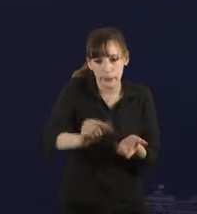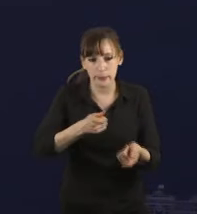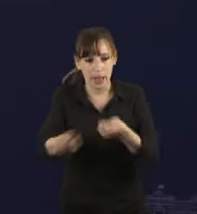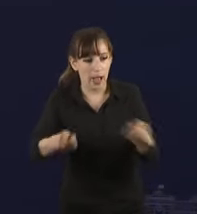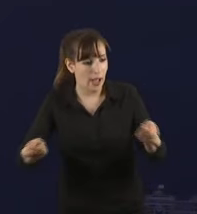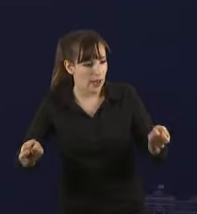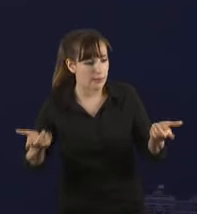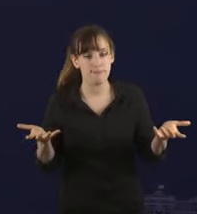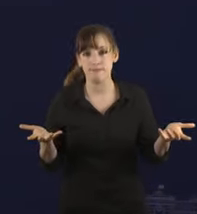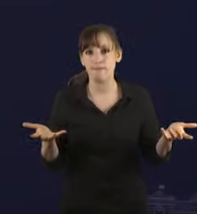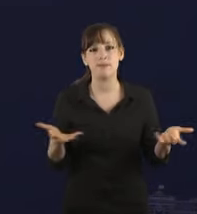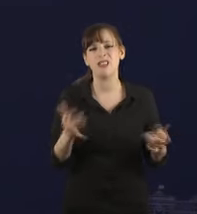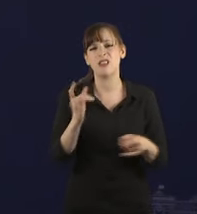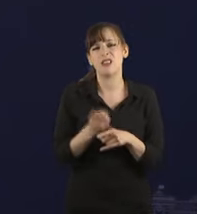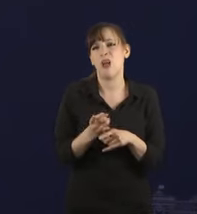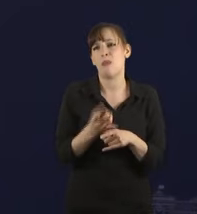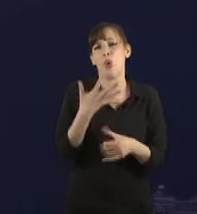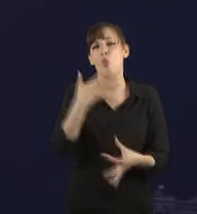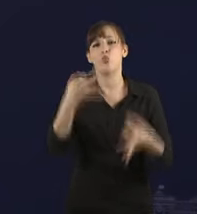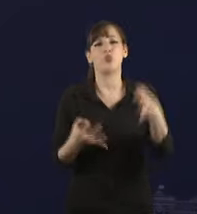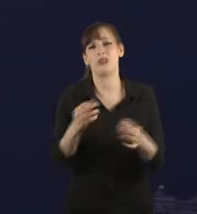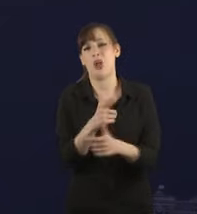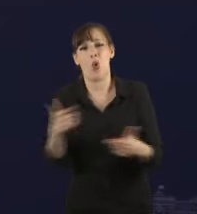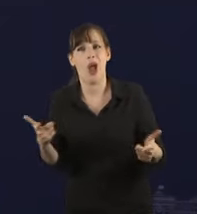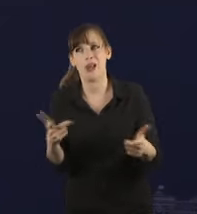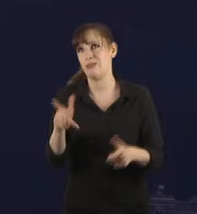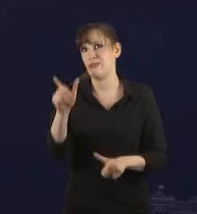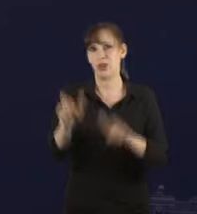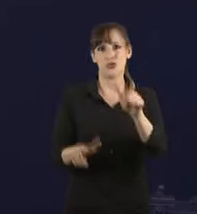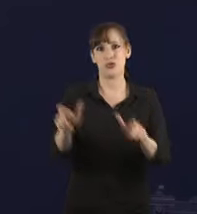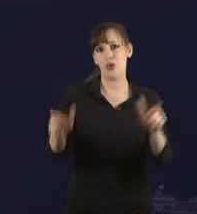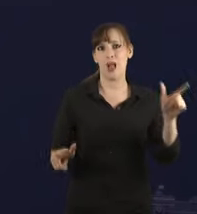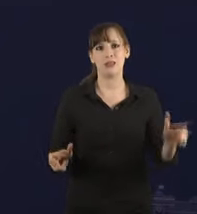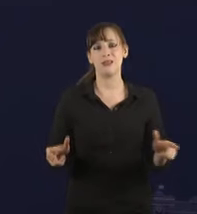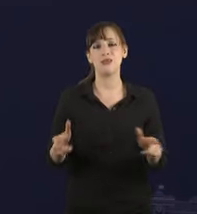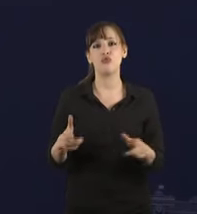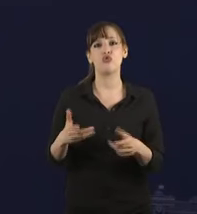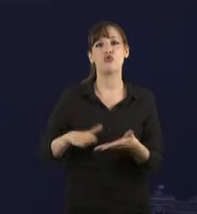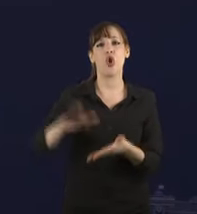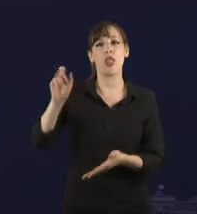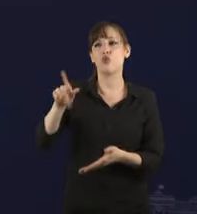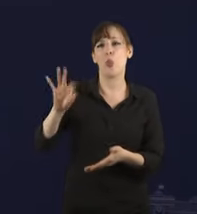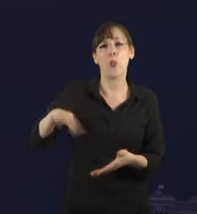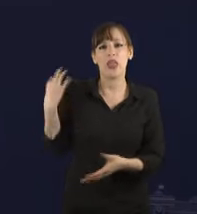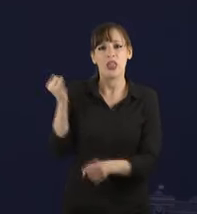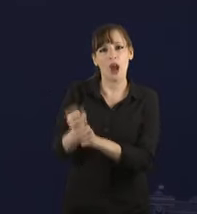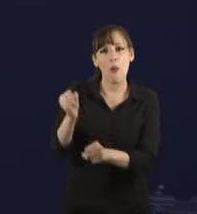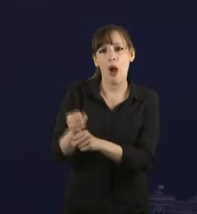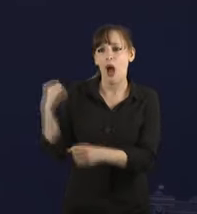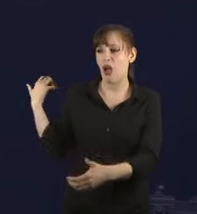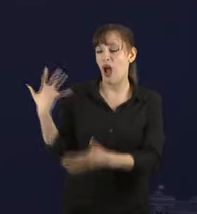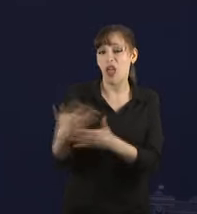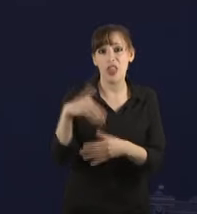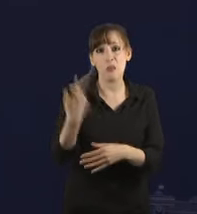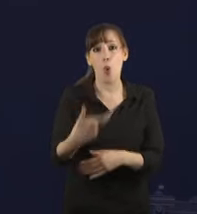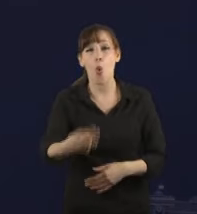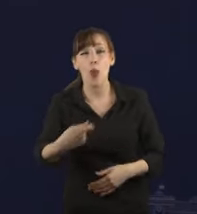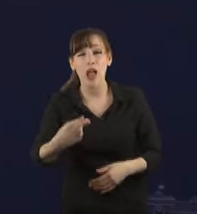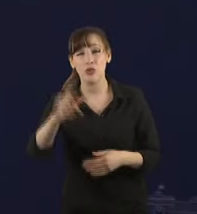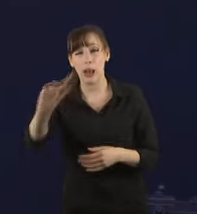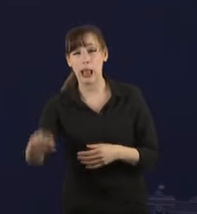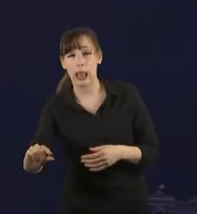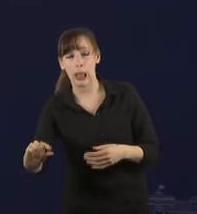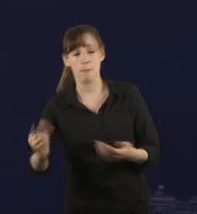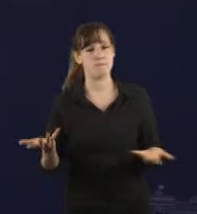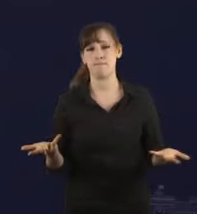que siempre ha aportado es muy Injusto Para el que ha aportado más que el promedio y es muy Injusto Para incluso los que cobran